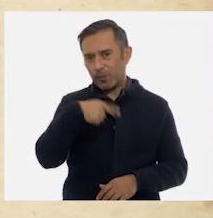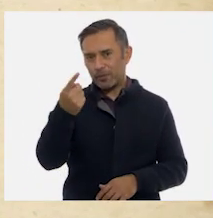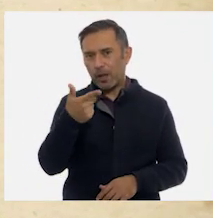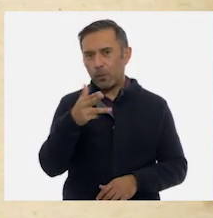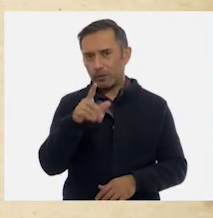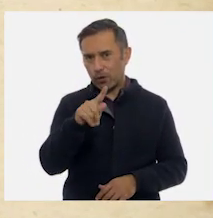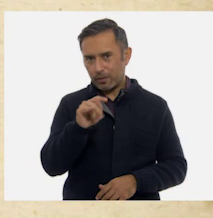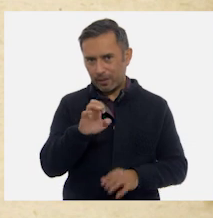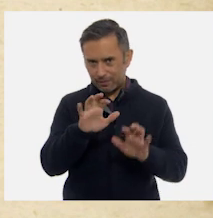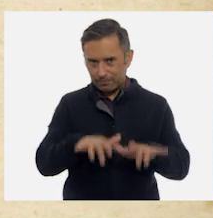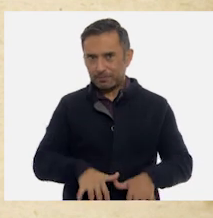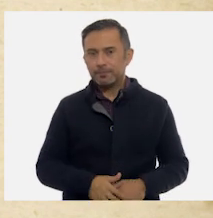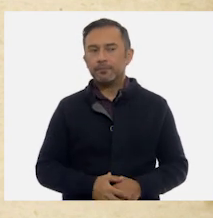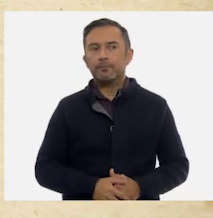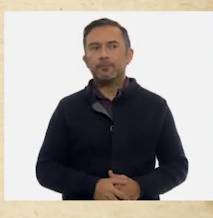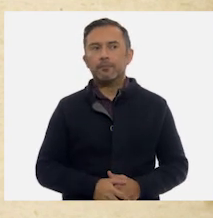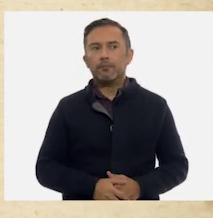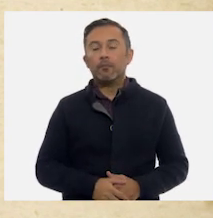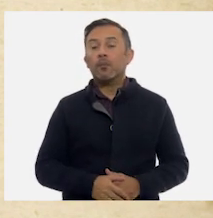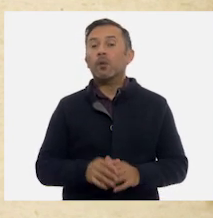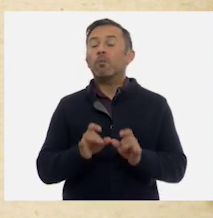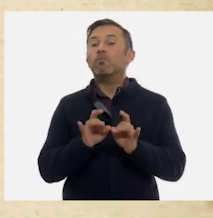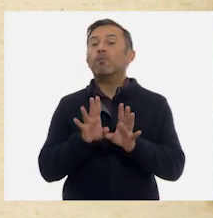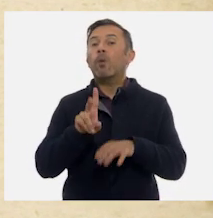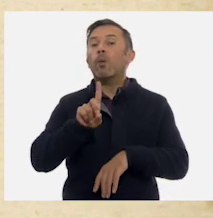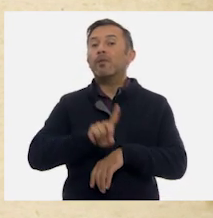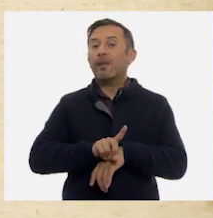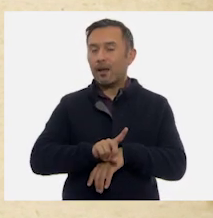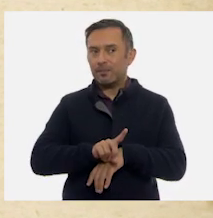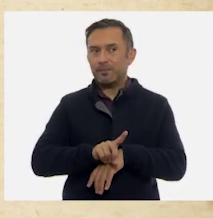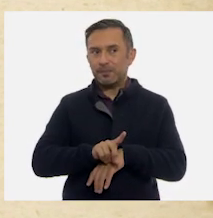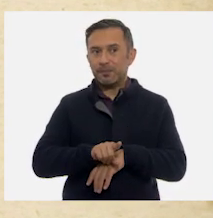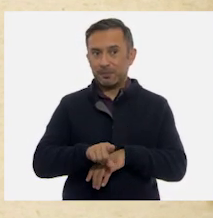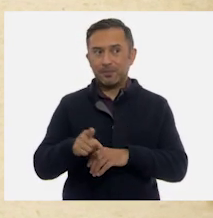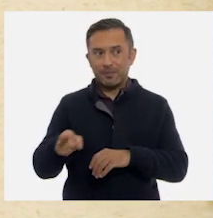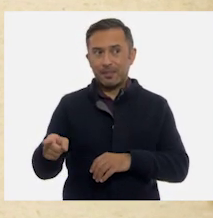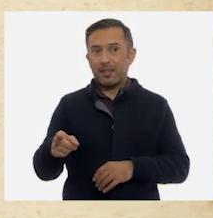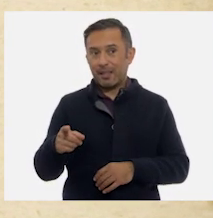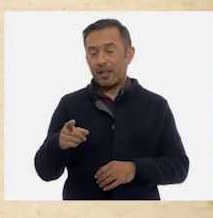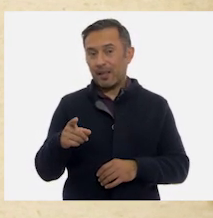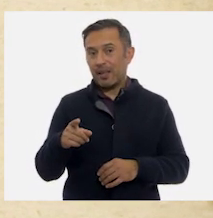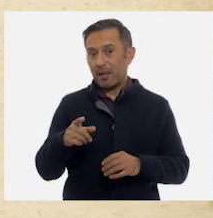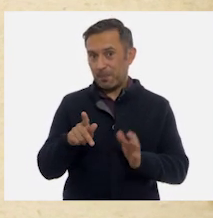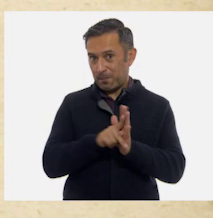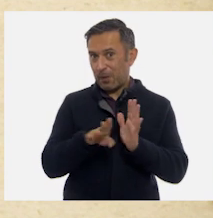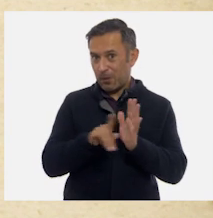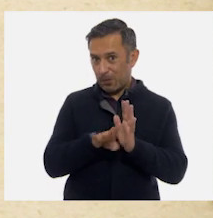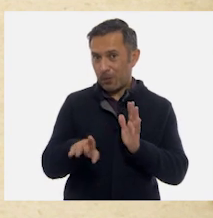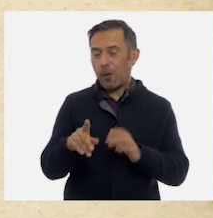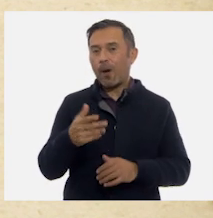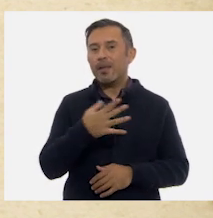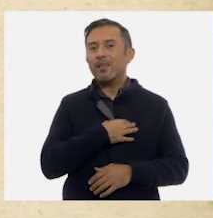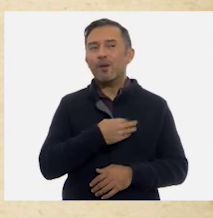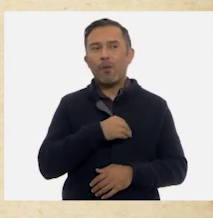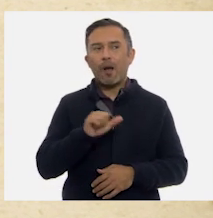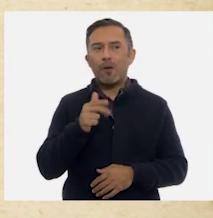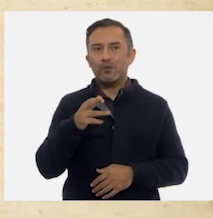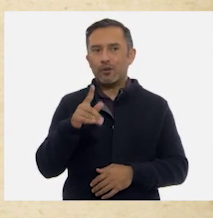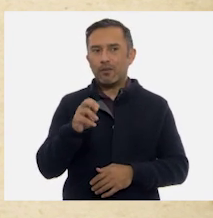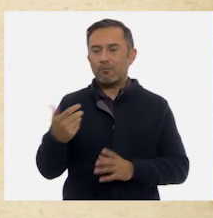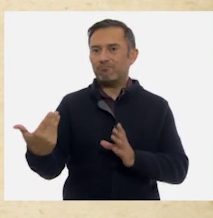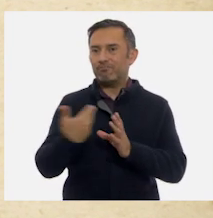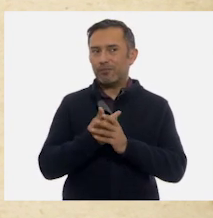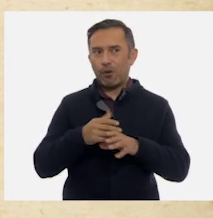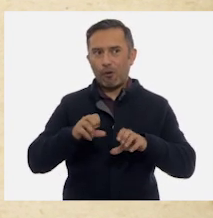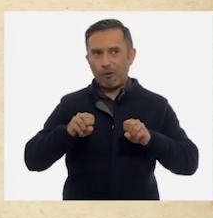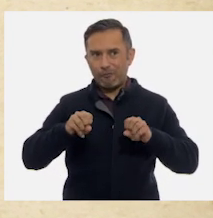Una vez se nos presentó en las oficinas del Hijo del Aguizote para identificarse como liberal y